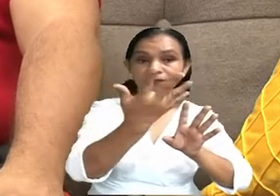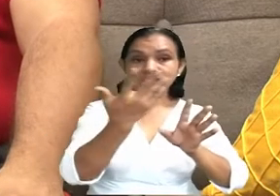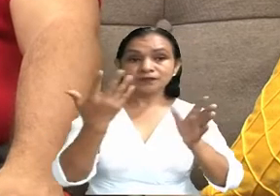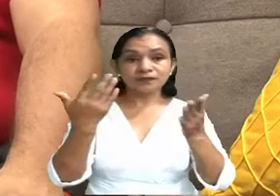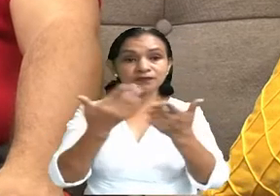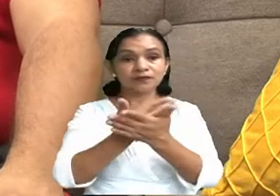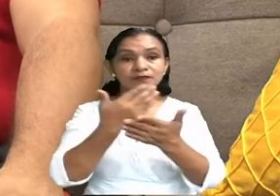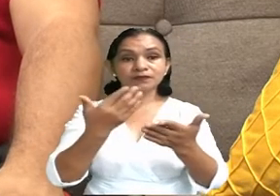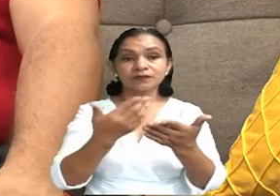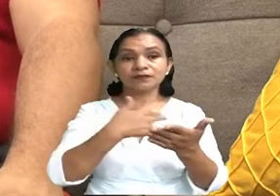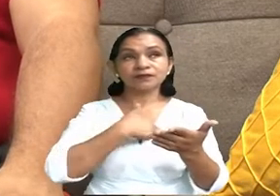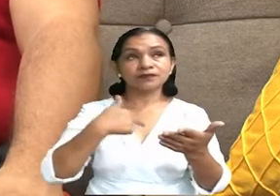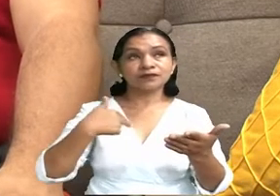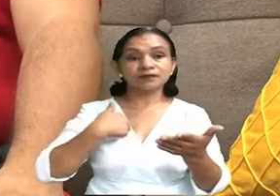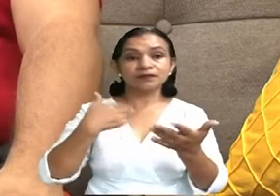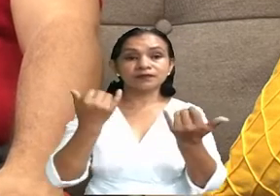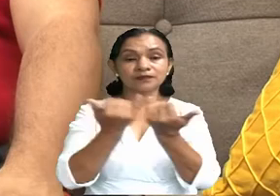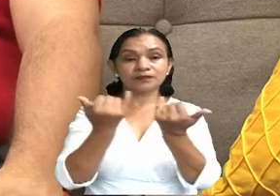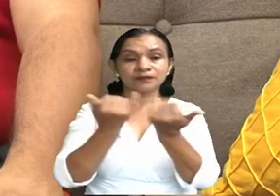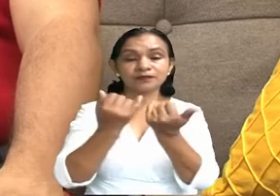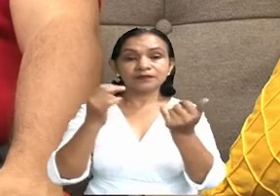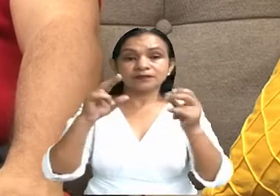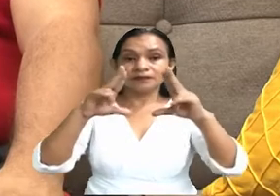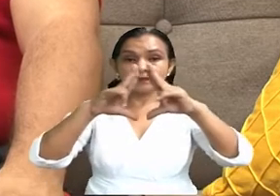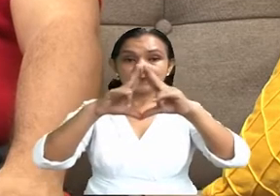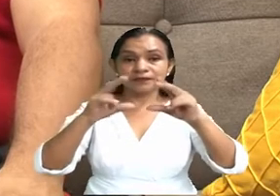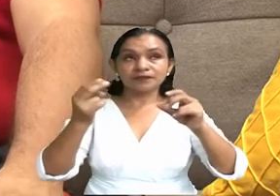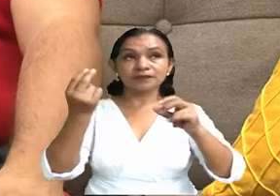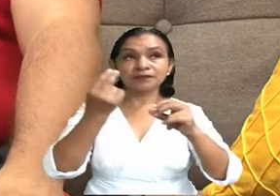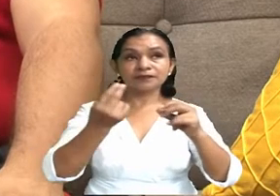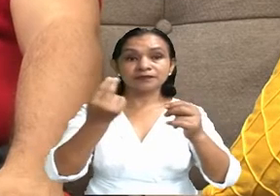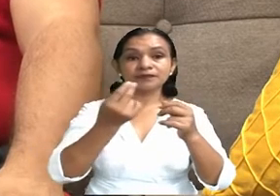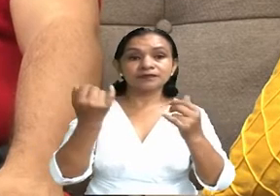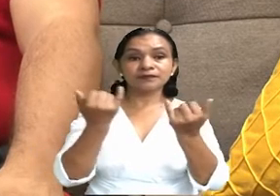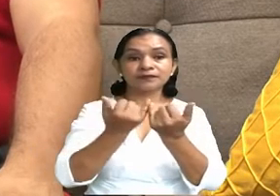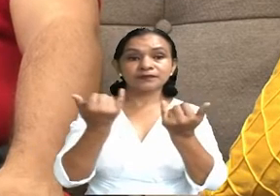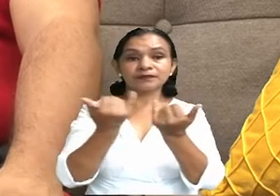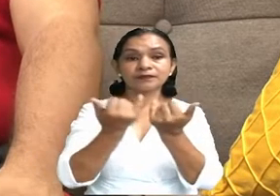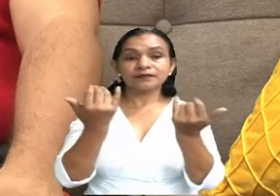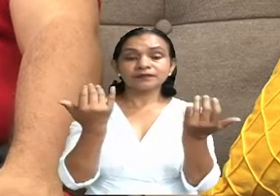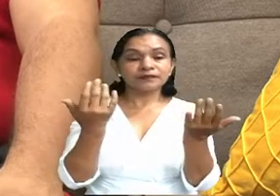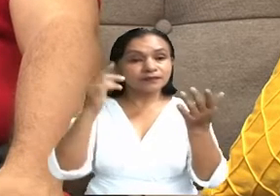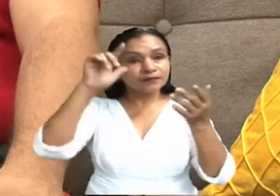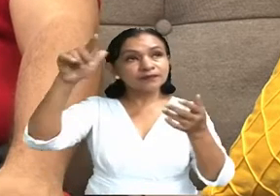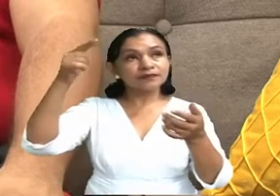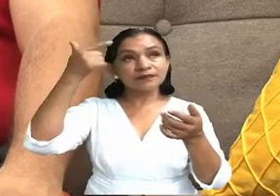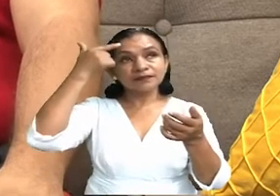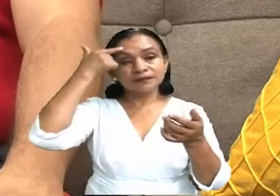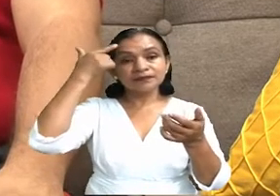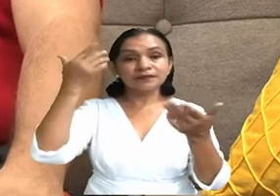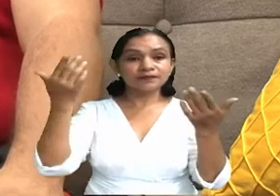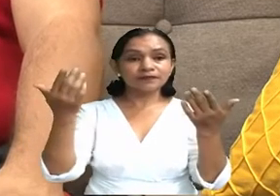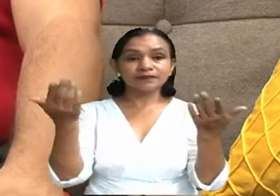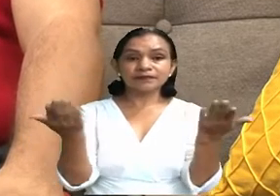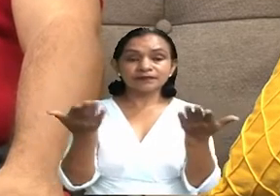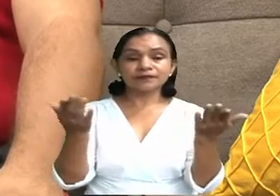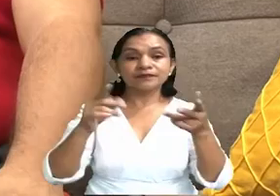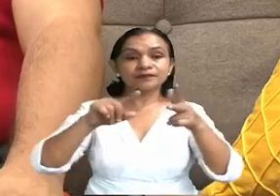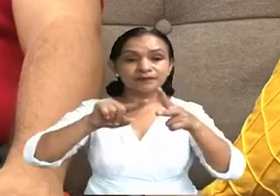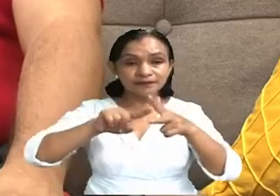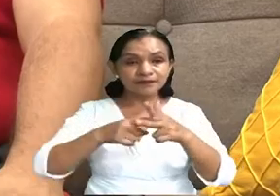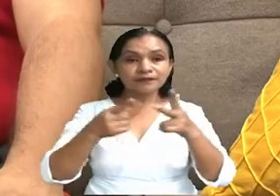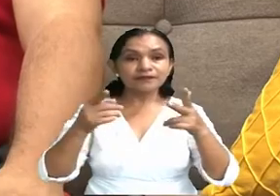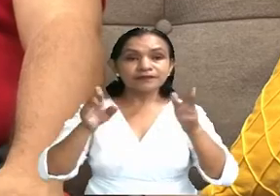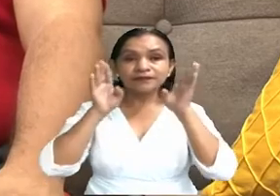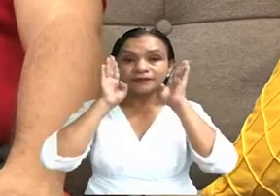venga construyendo en Nicaragua para el uso del público, ya sea por parte del Estado, por parte de la iniciativa